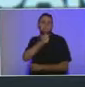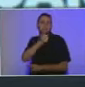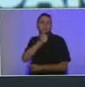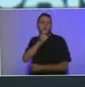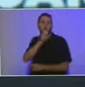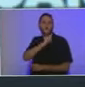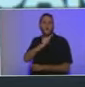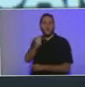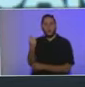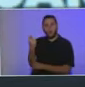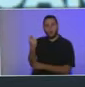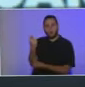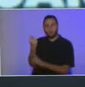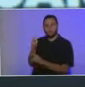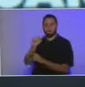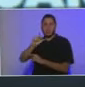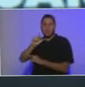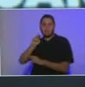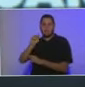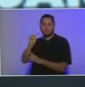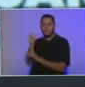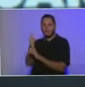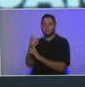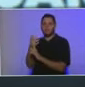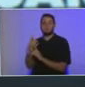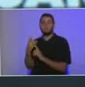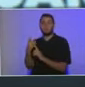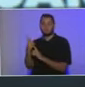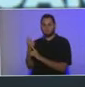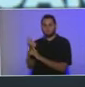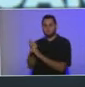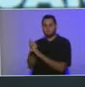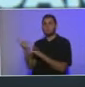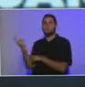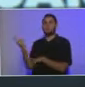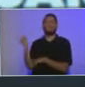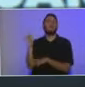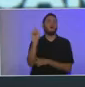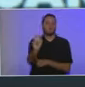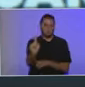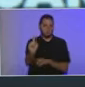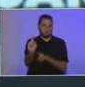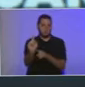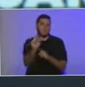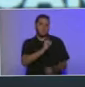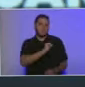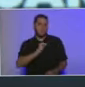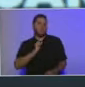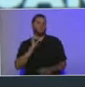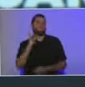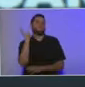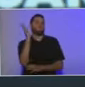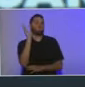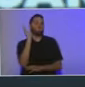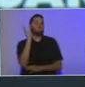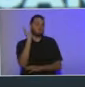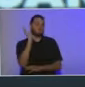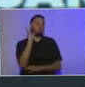le erradicaron cargo, va a ir a testificar mañana junto a su madre. Sí. ¿Qué va a pasar ahí?